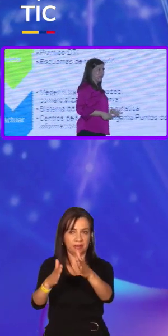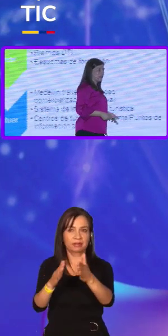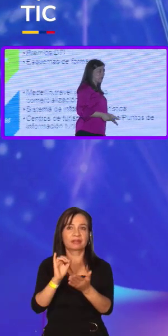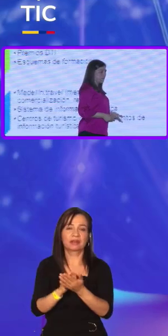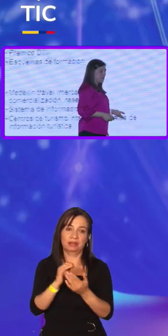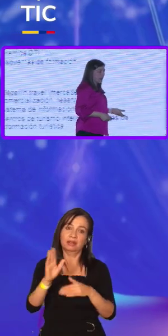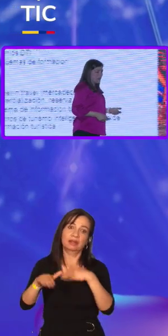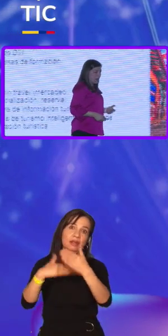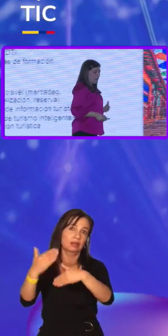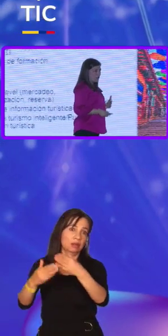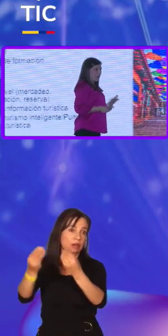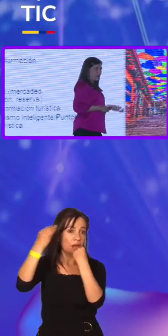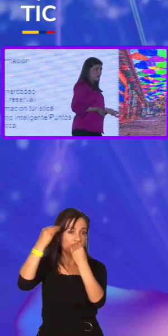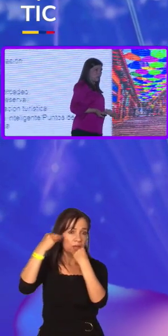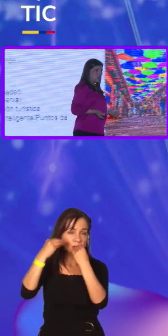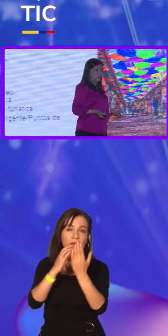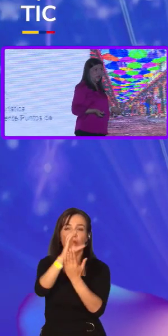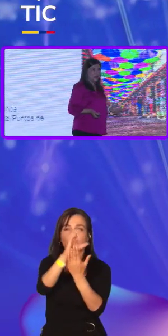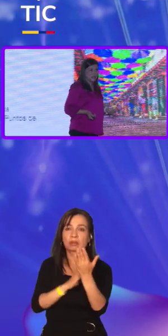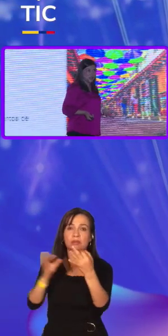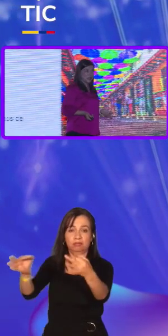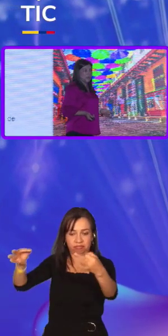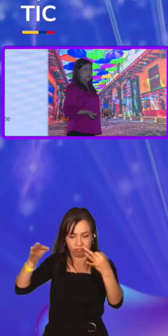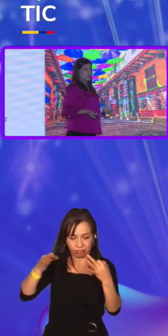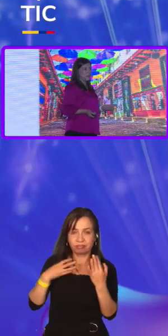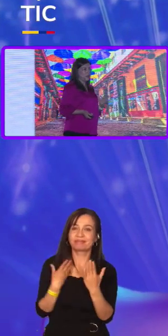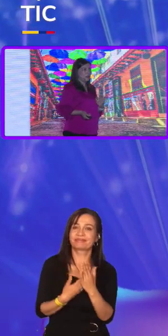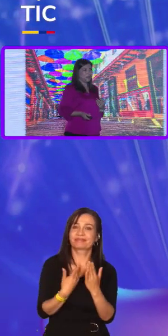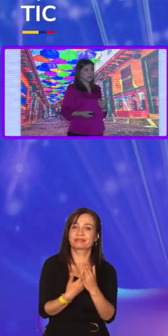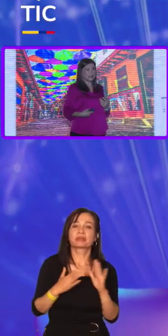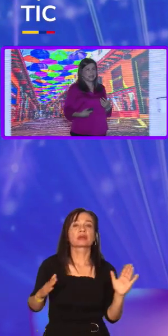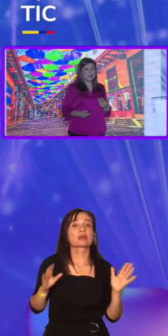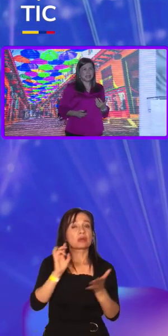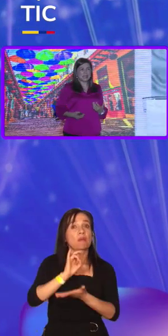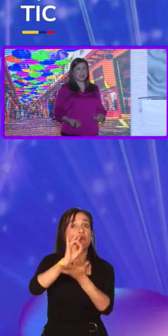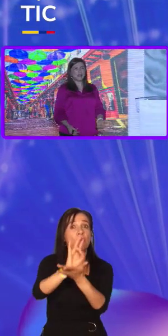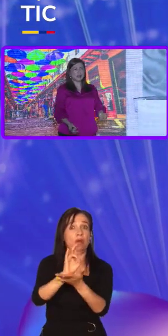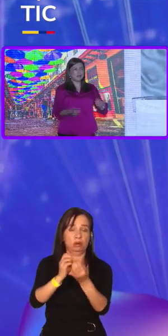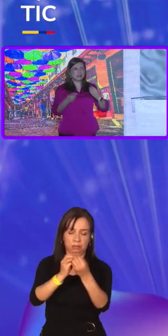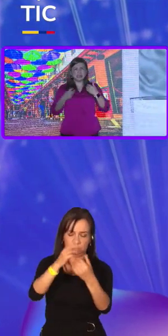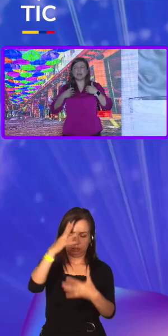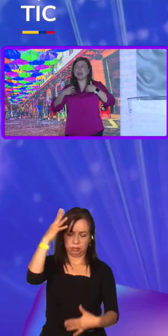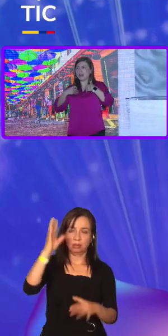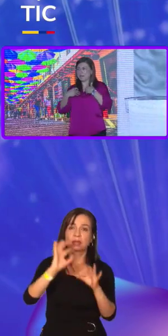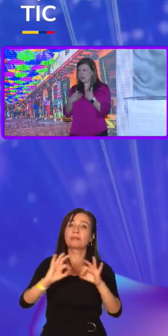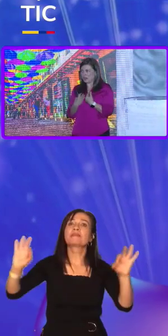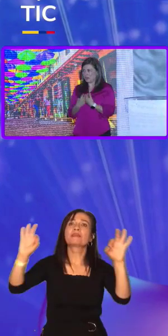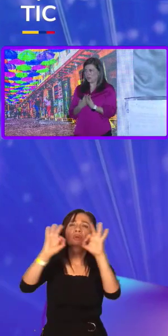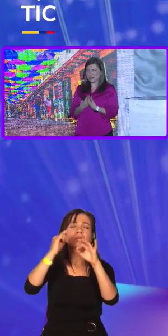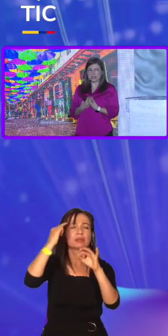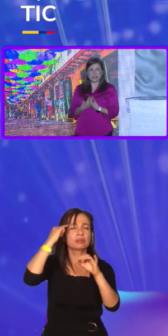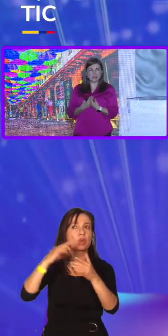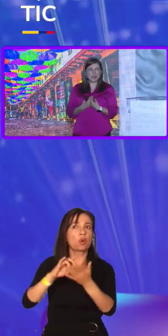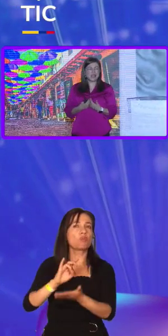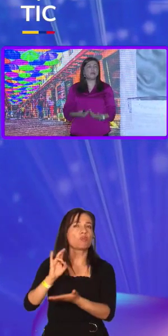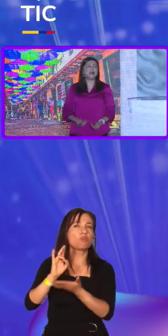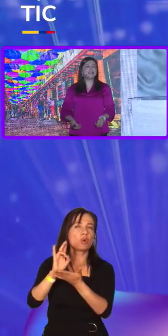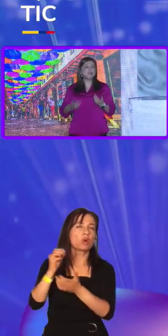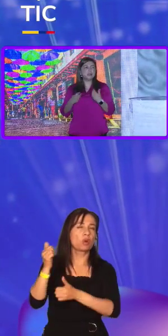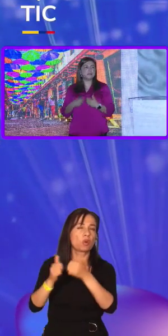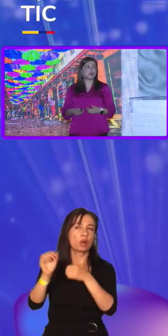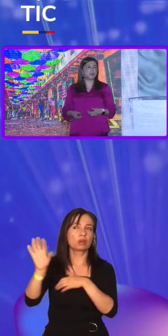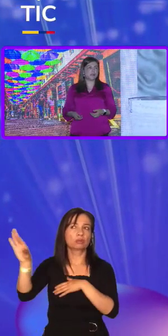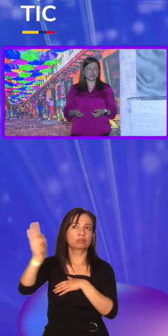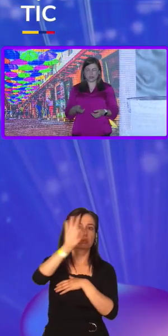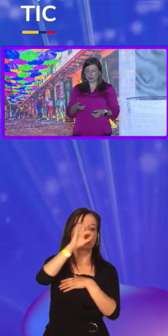encaminarse hacia la certificación. Puede haber muchos modelos, pero siempre lo importante es lo que me sirve a mí como